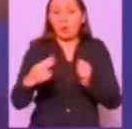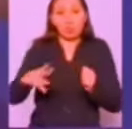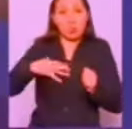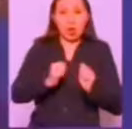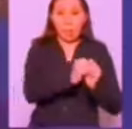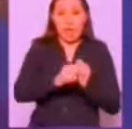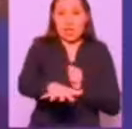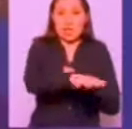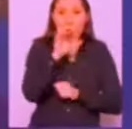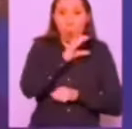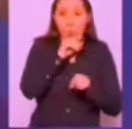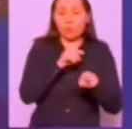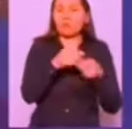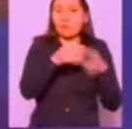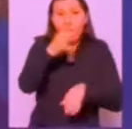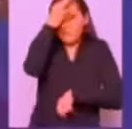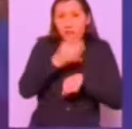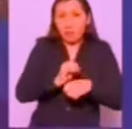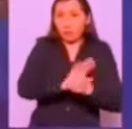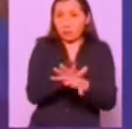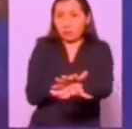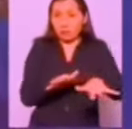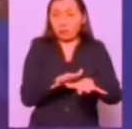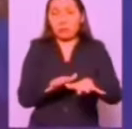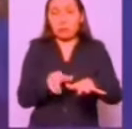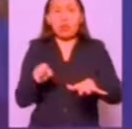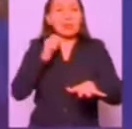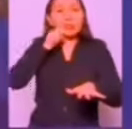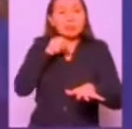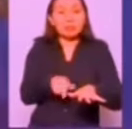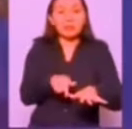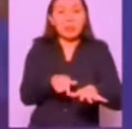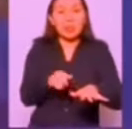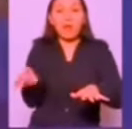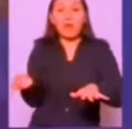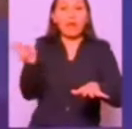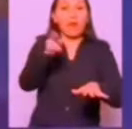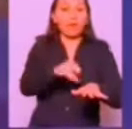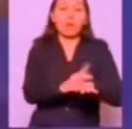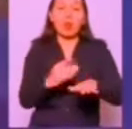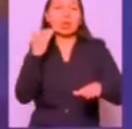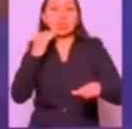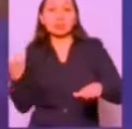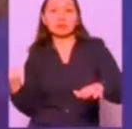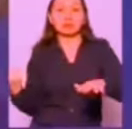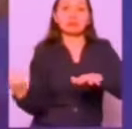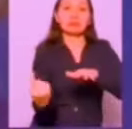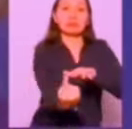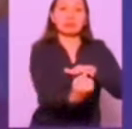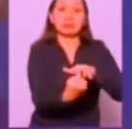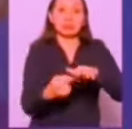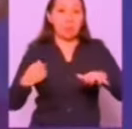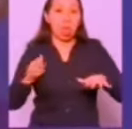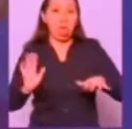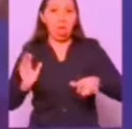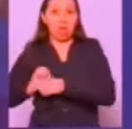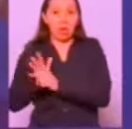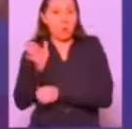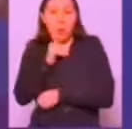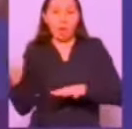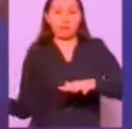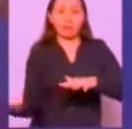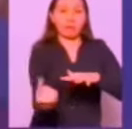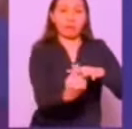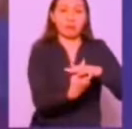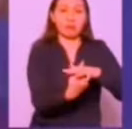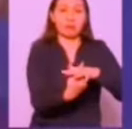curso de su hijo o hija, ya desarrolló la enfermedad, en la práctica eso quiere decir que la vuelta, si es que ese menor todavía no ha desarrollado anticuerpos ni la